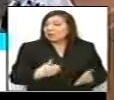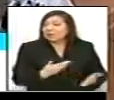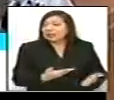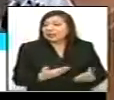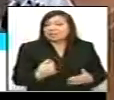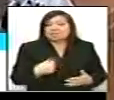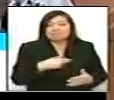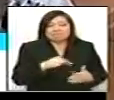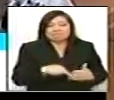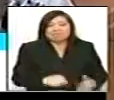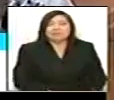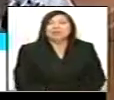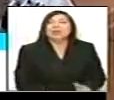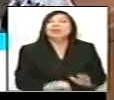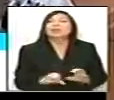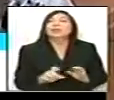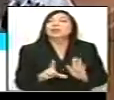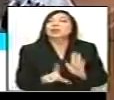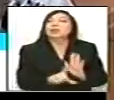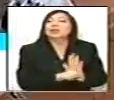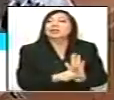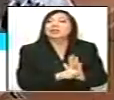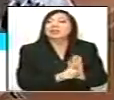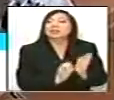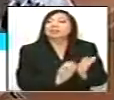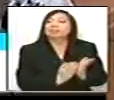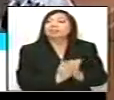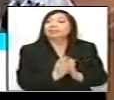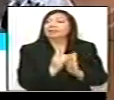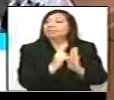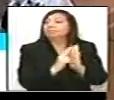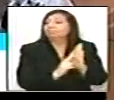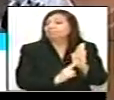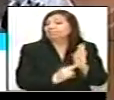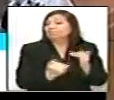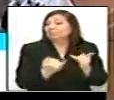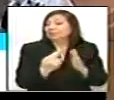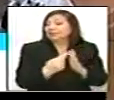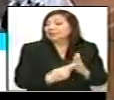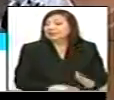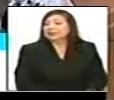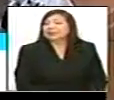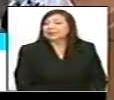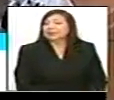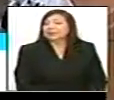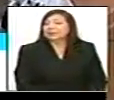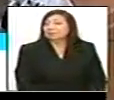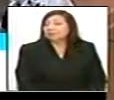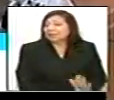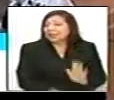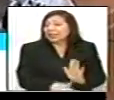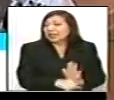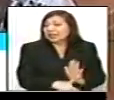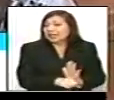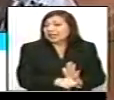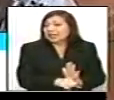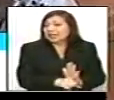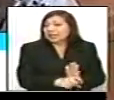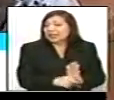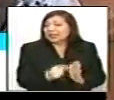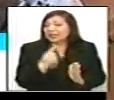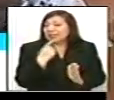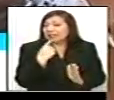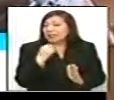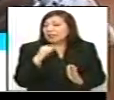teniendo listo el esqueleto en una ley y después, vía reglamento, trabajarse técnicamente. Por ejemplo, la ley, lo que hace